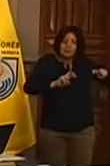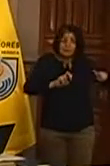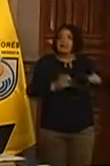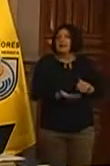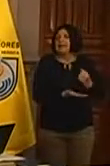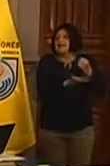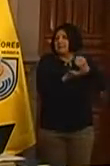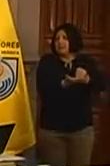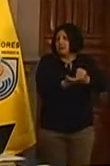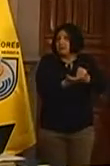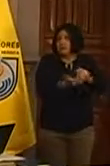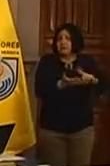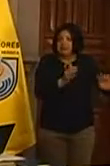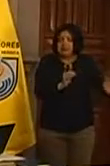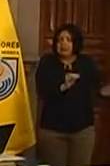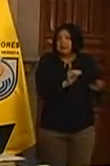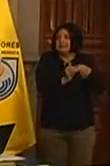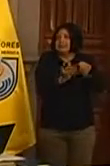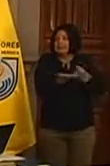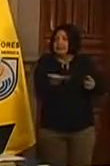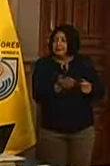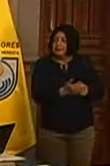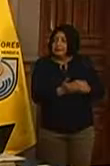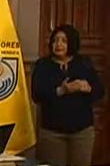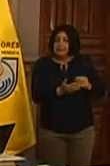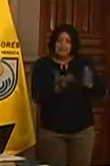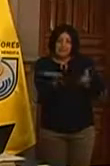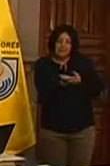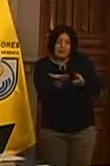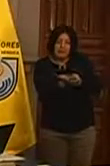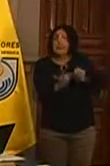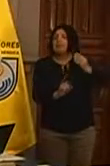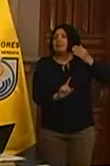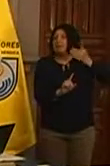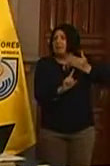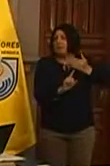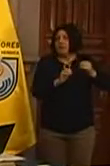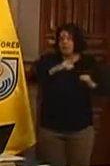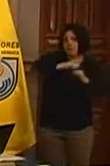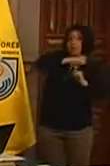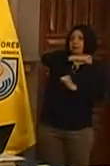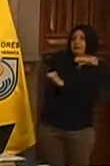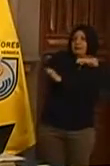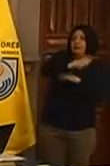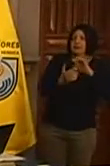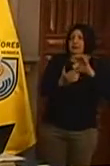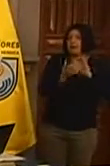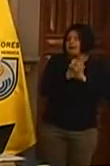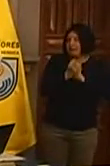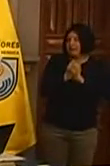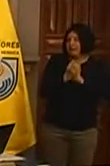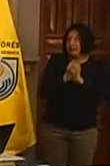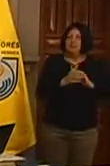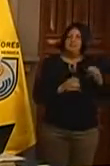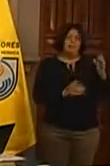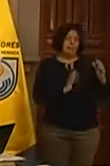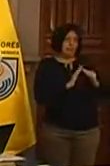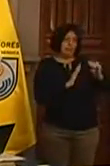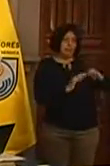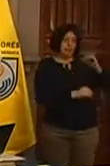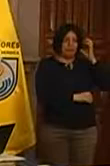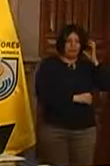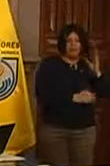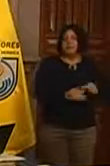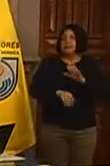preinversión, estudios complementarios y expediente técnico para el puente de la amistad entre la Municipalidad de Miraflores y la Municipalidad